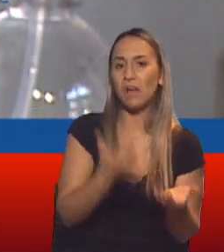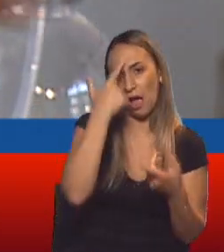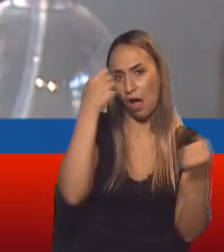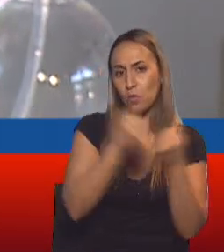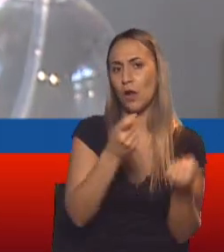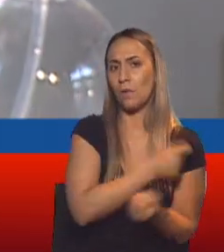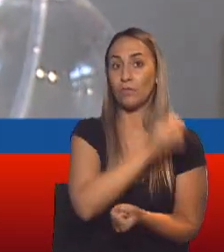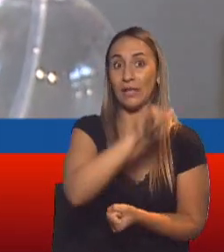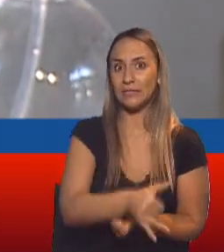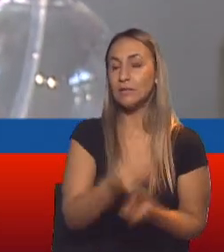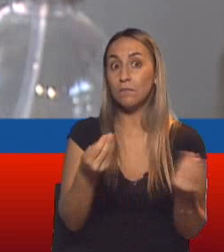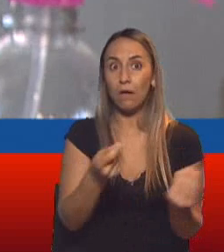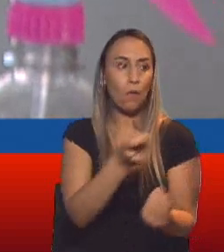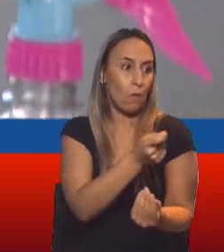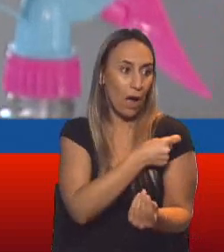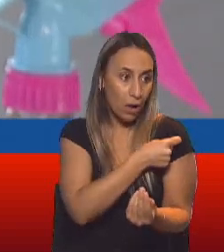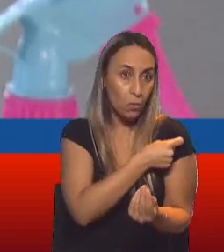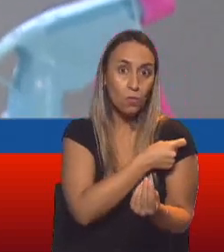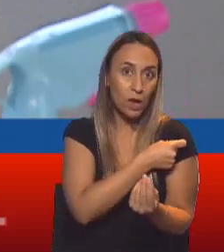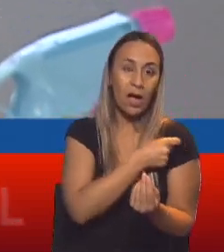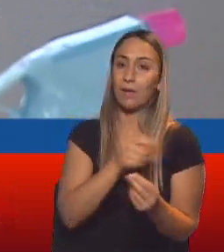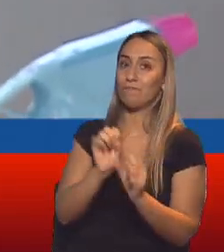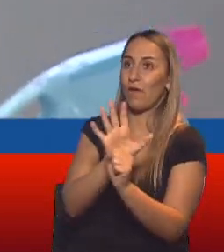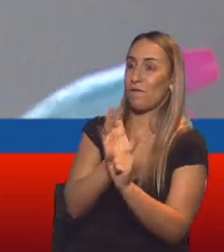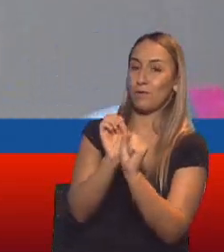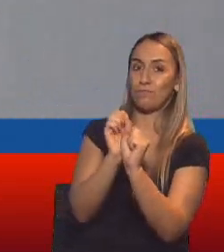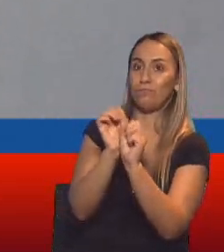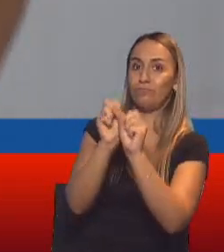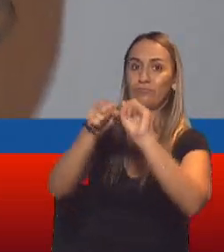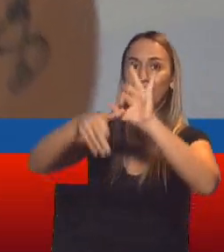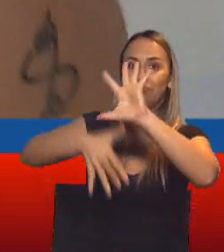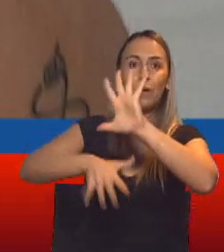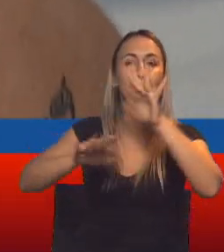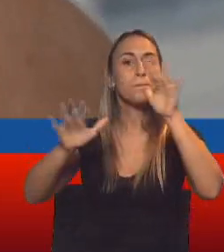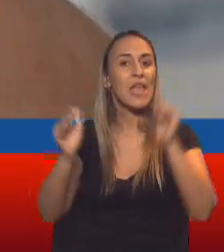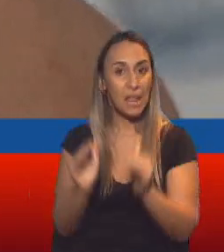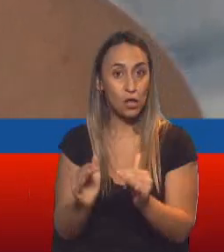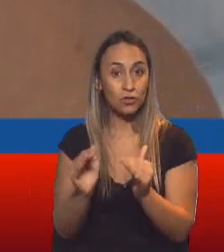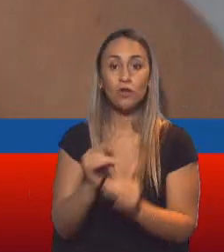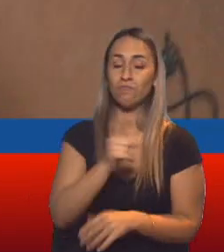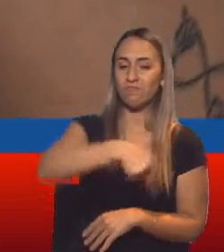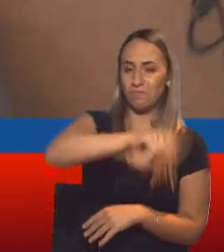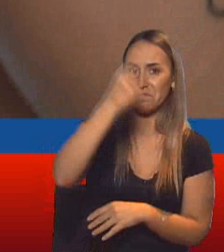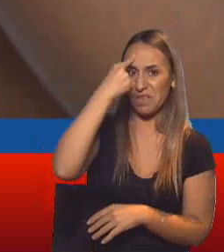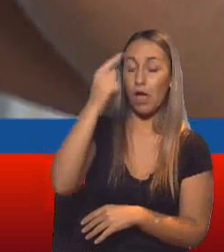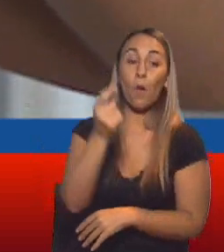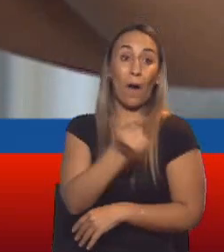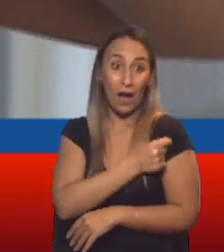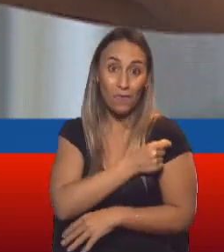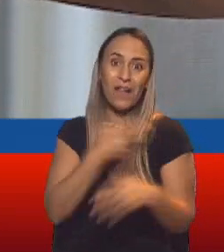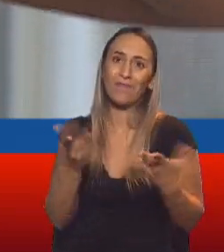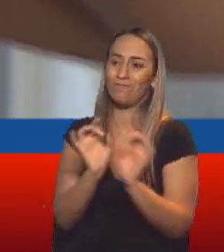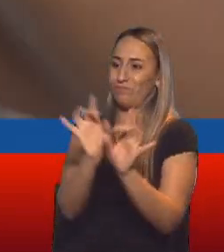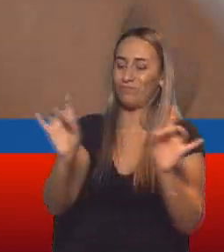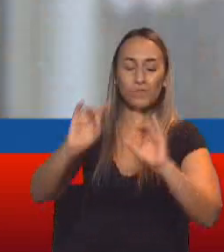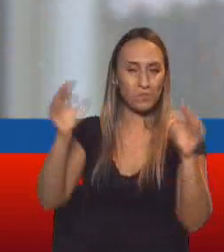herramienta para frenar la circulación del coronavirus en el país. Se cree que la vacunación frena la circulación. El informe surge de